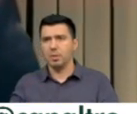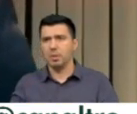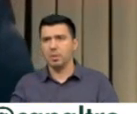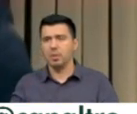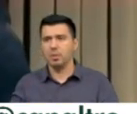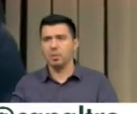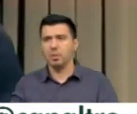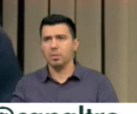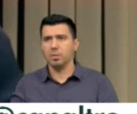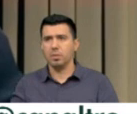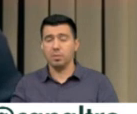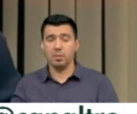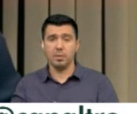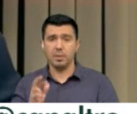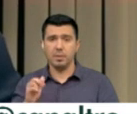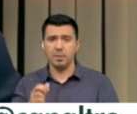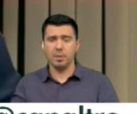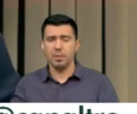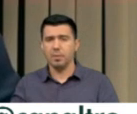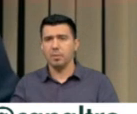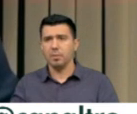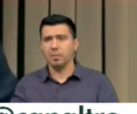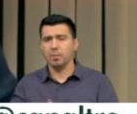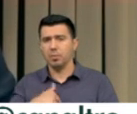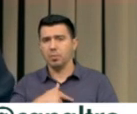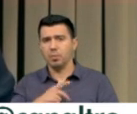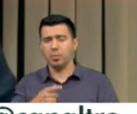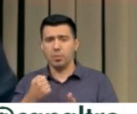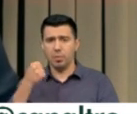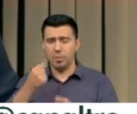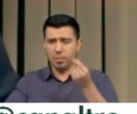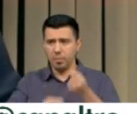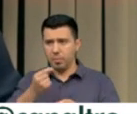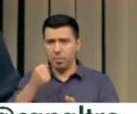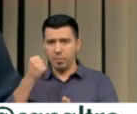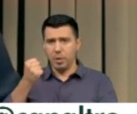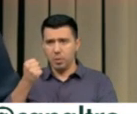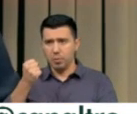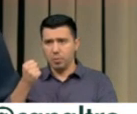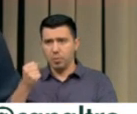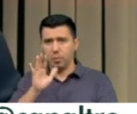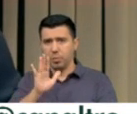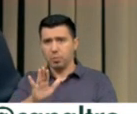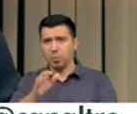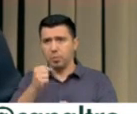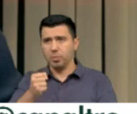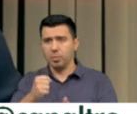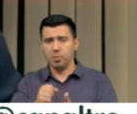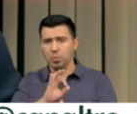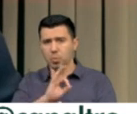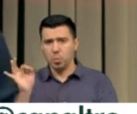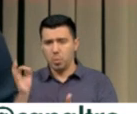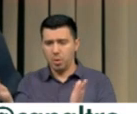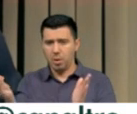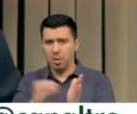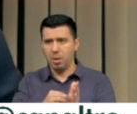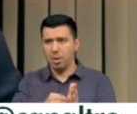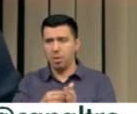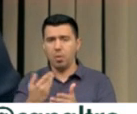nosotros en el presupuesto que se aprobó para este año la contraloría nunca se estimó un presupuesto para arriendo para comprar